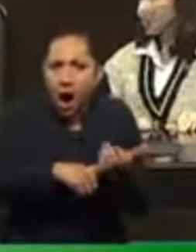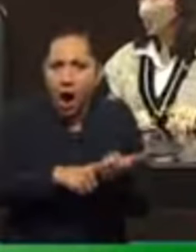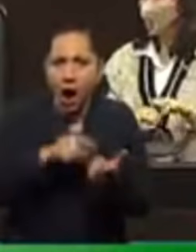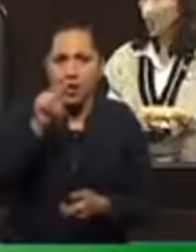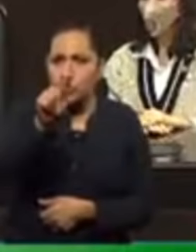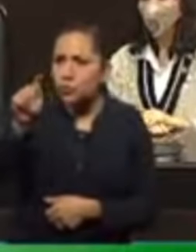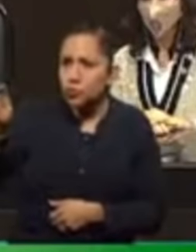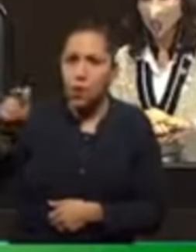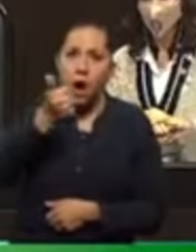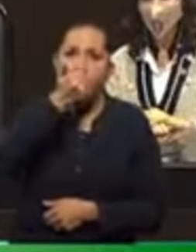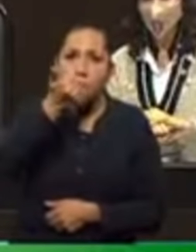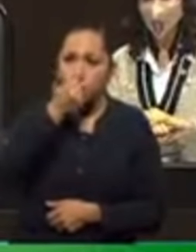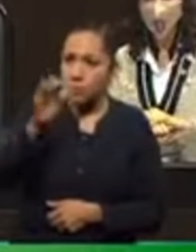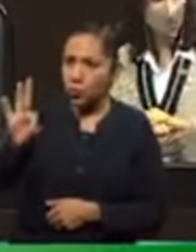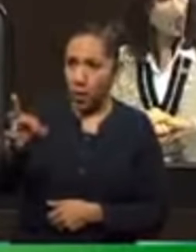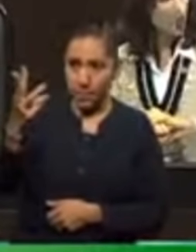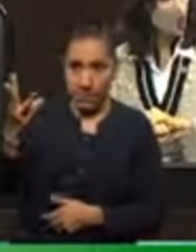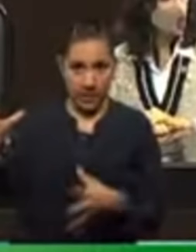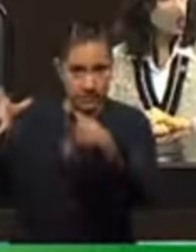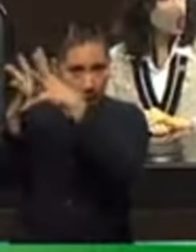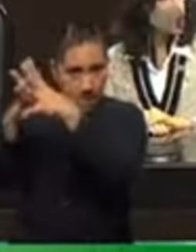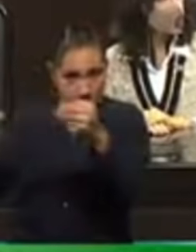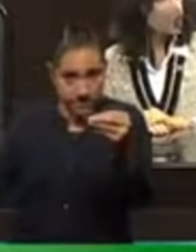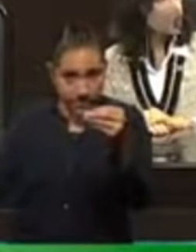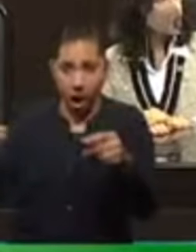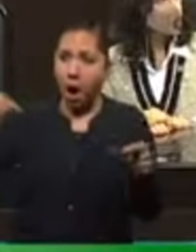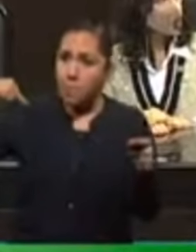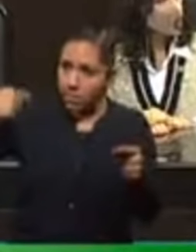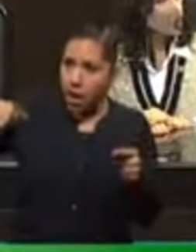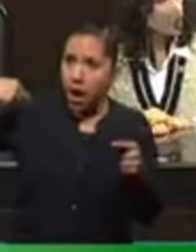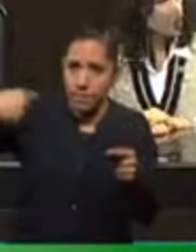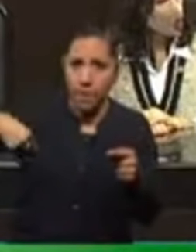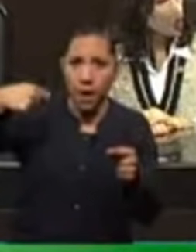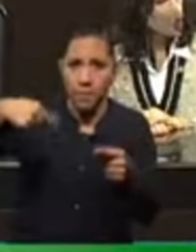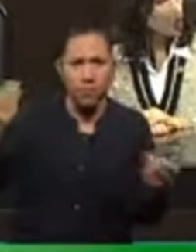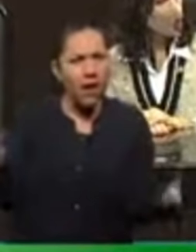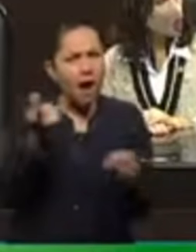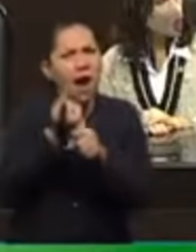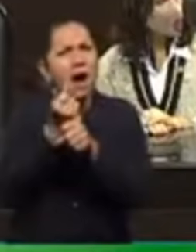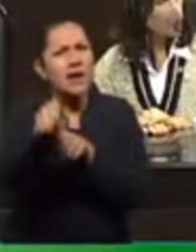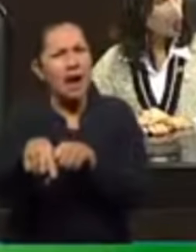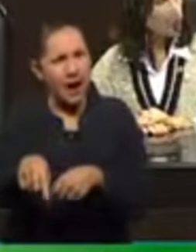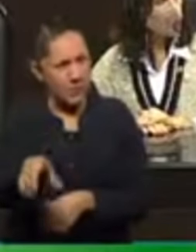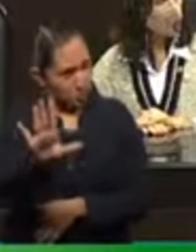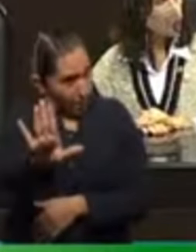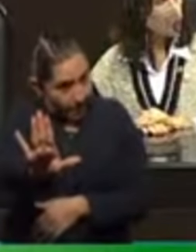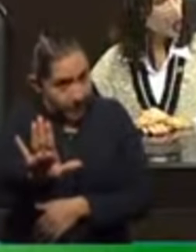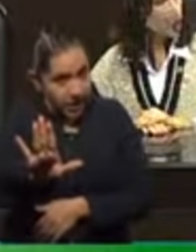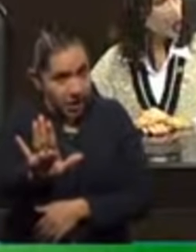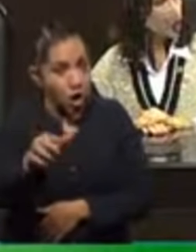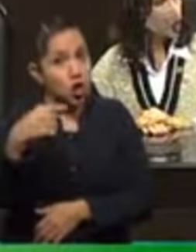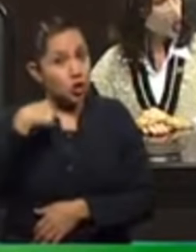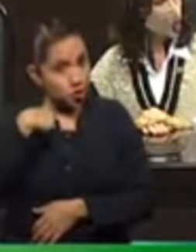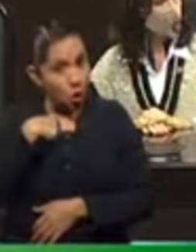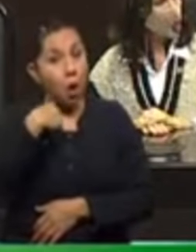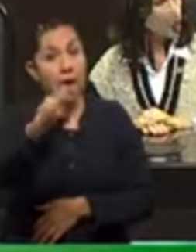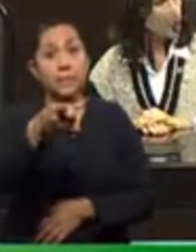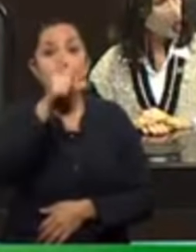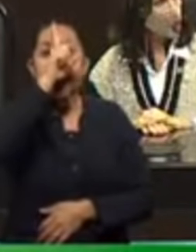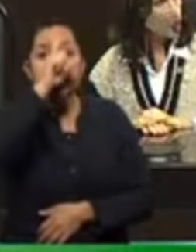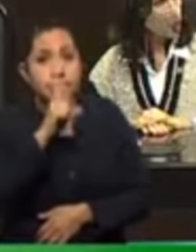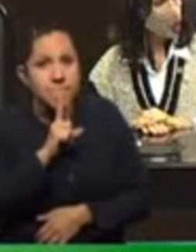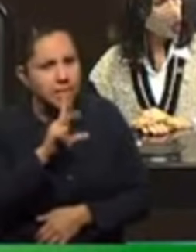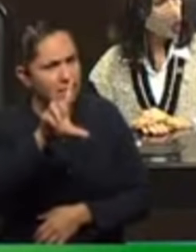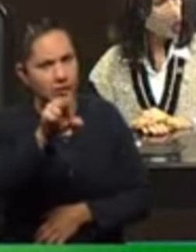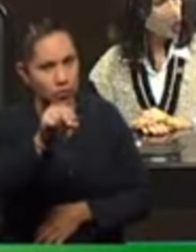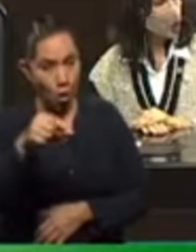de Ayotzinapa hasta esto, cabrón, que a ver, güey, había uno no mames, no te voy a mentir. Te lo voy a decir cómo hablaba